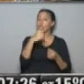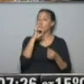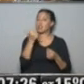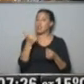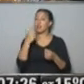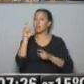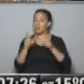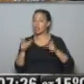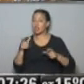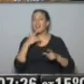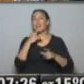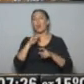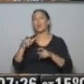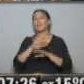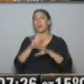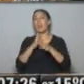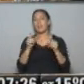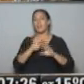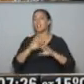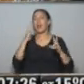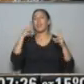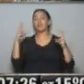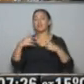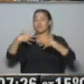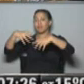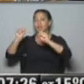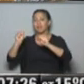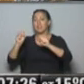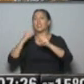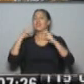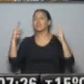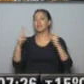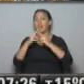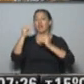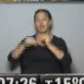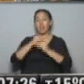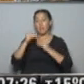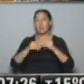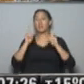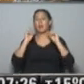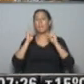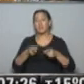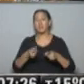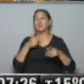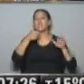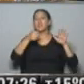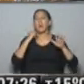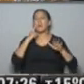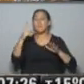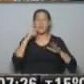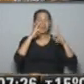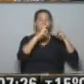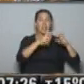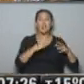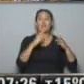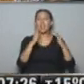sido denunciadas como desaparecidas finalmente se reencontraron con sus familiares y también se revisaron unas 6.000 viviendas.